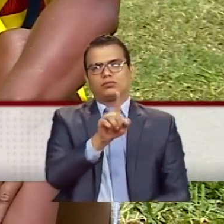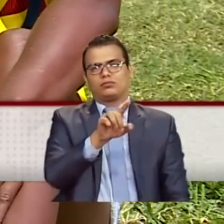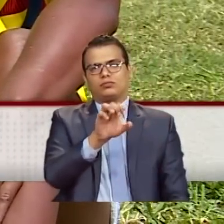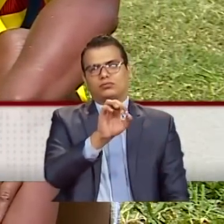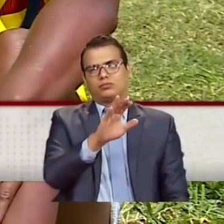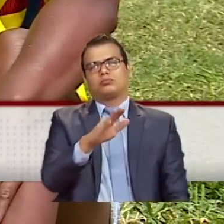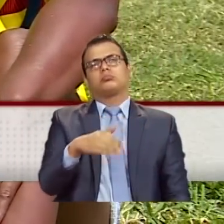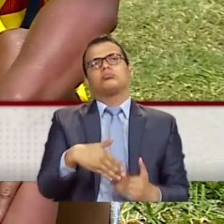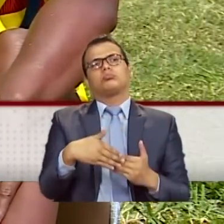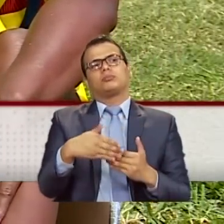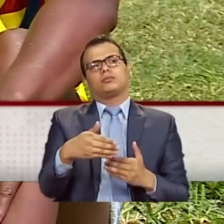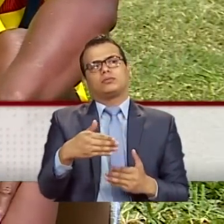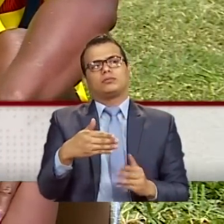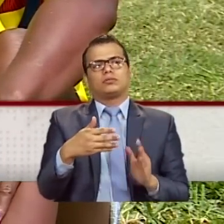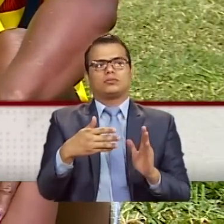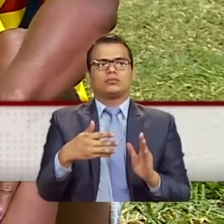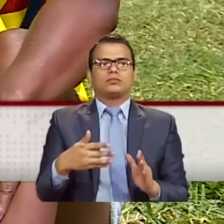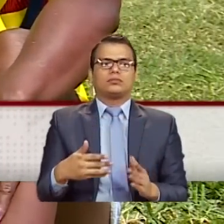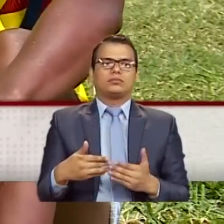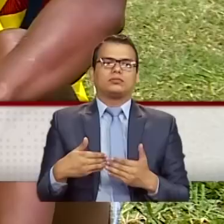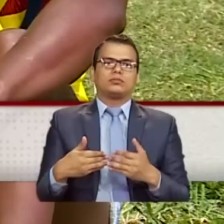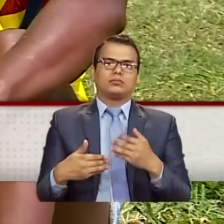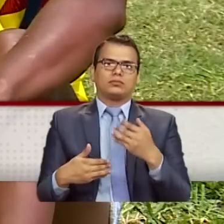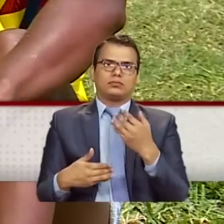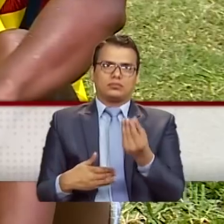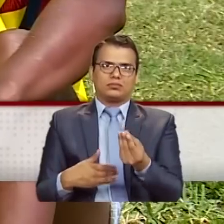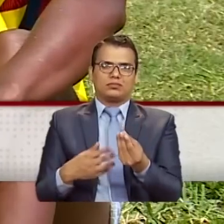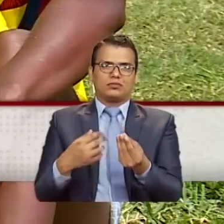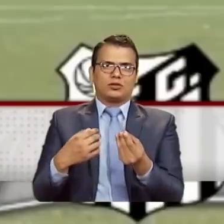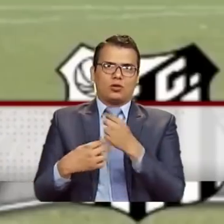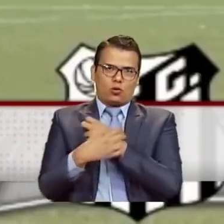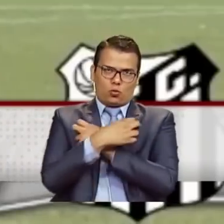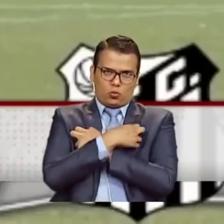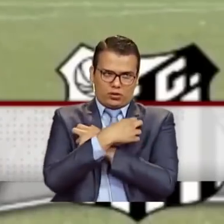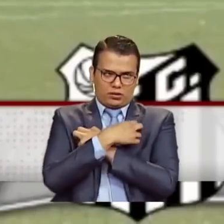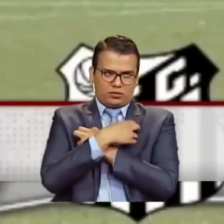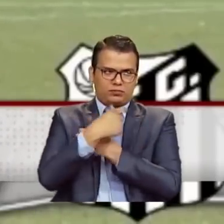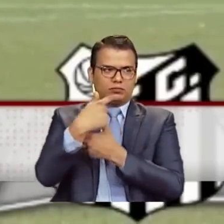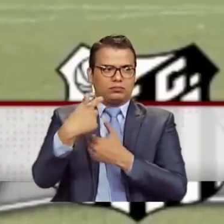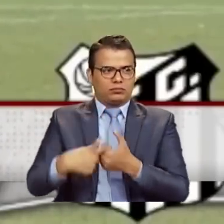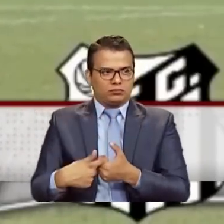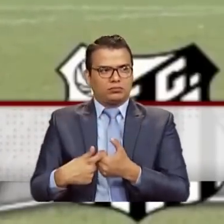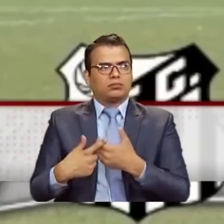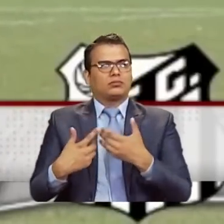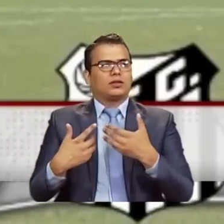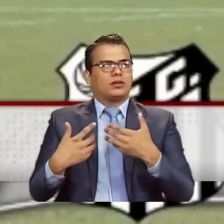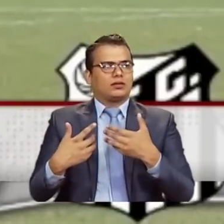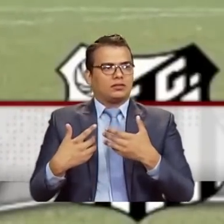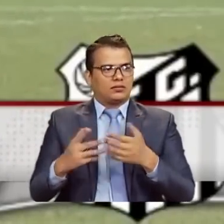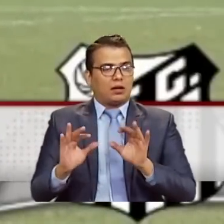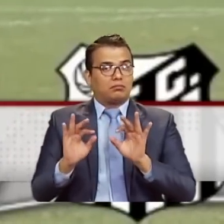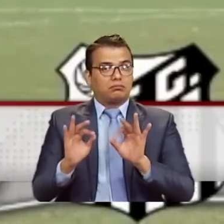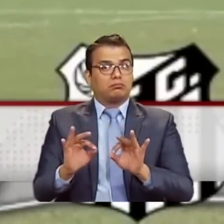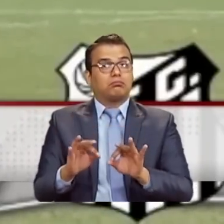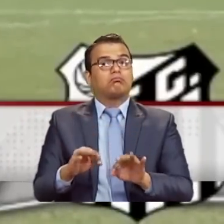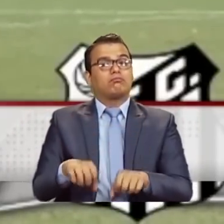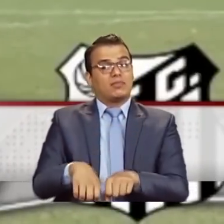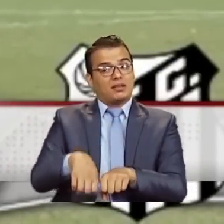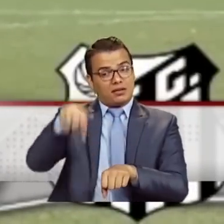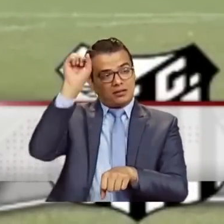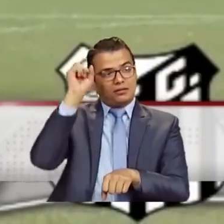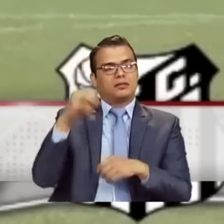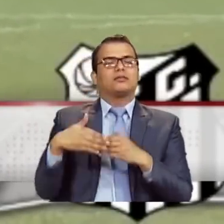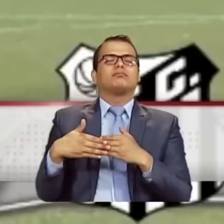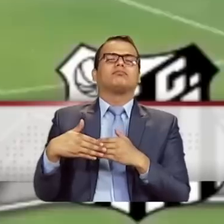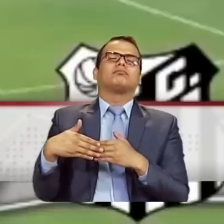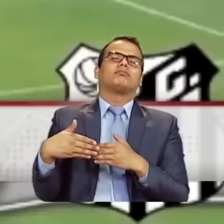al año siguiente estuve con el Atlético Huila. Entonces, gané la liga femenina con el Atlético Huila. Posteriormente,